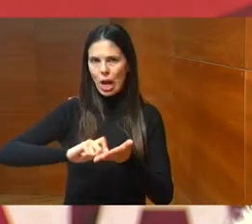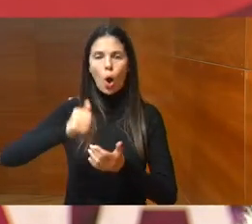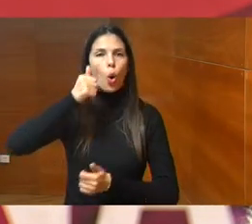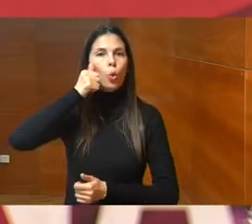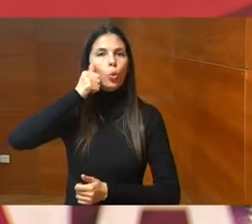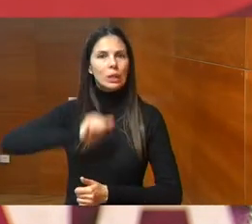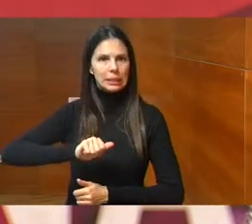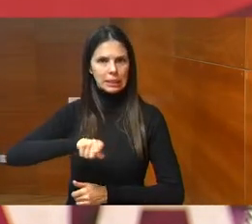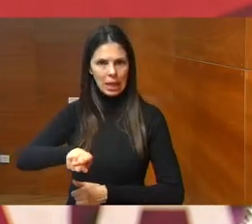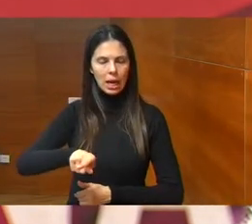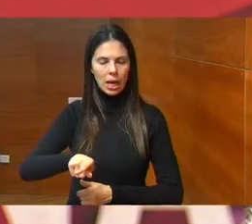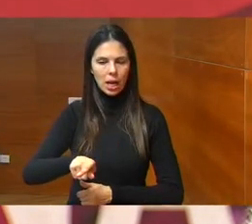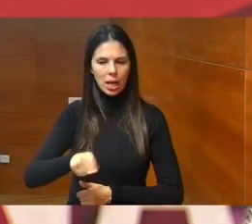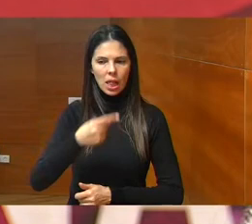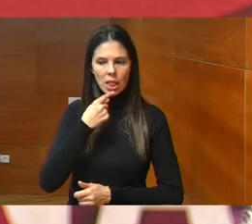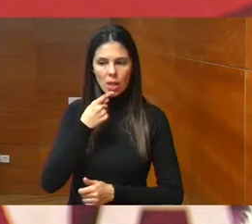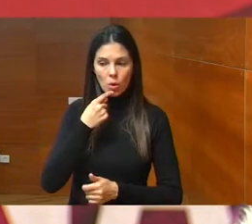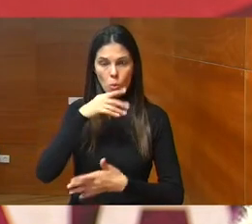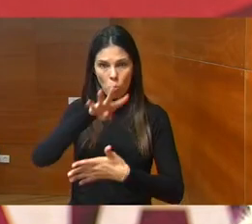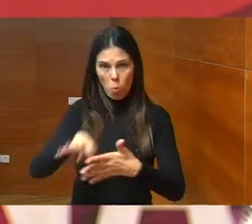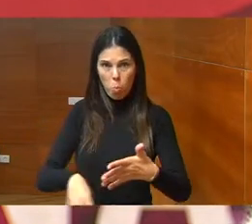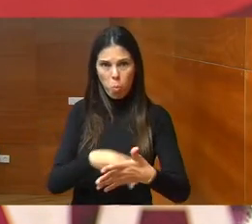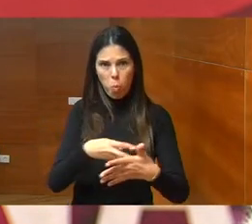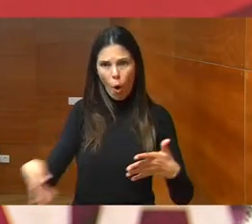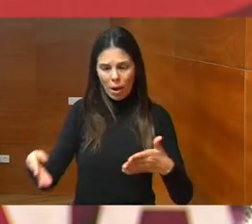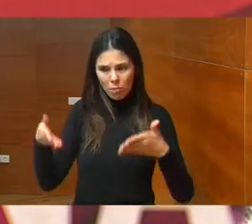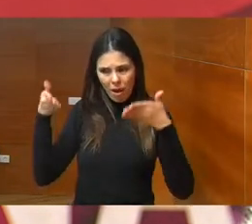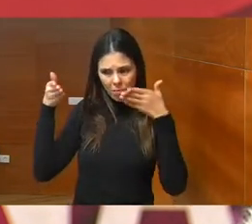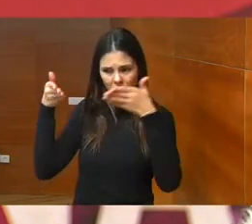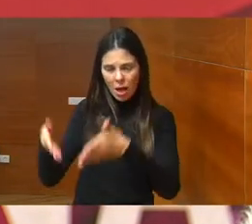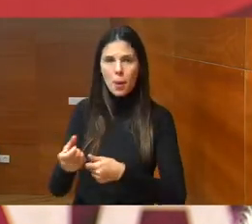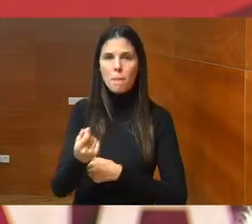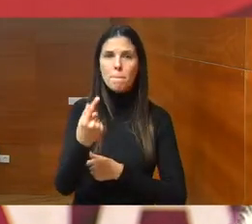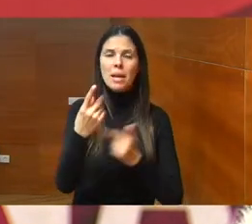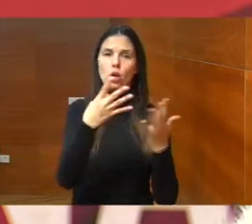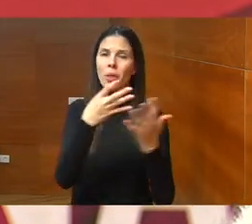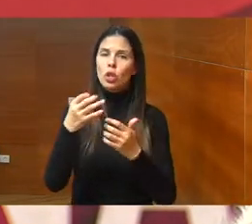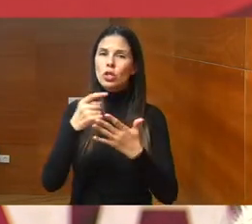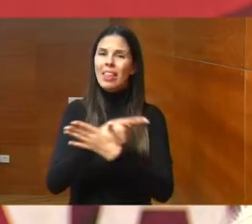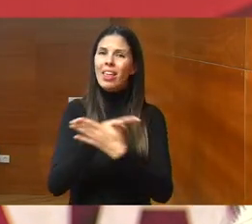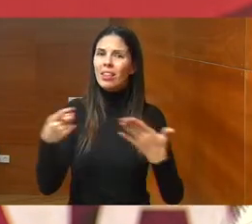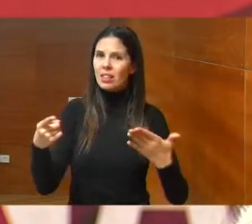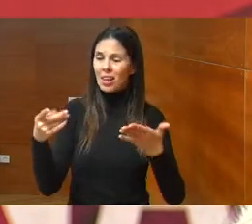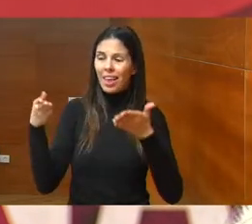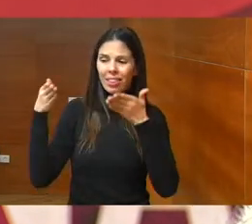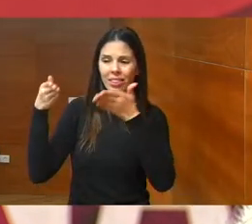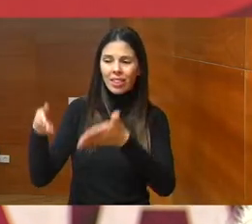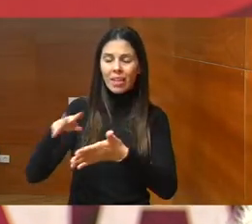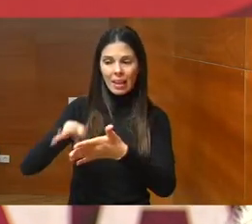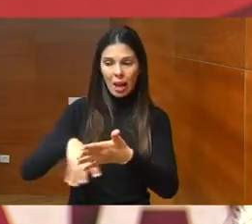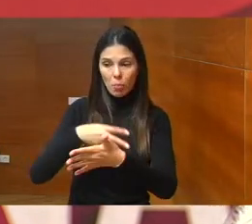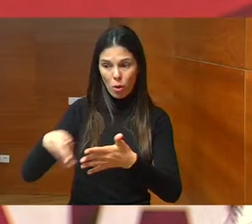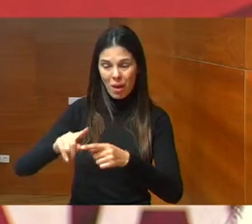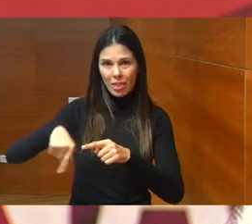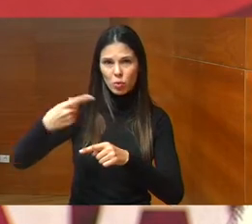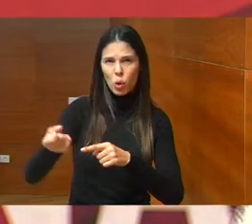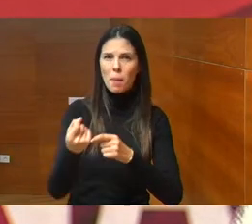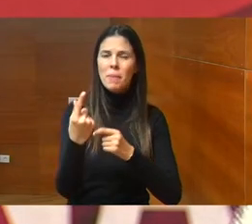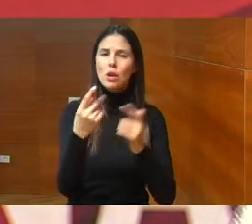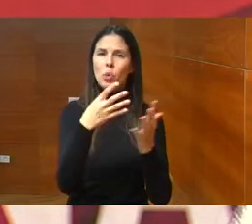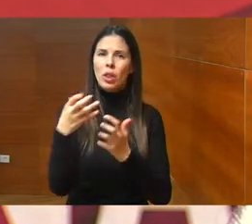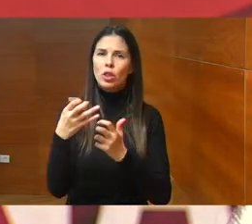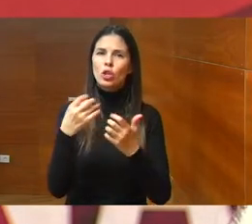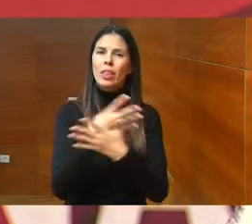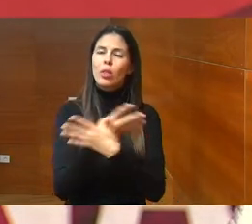que yadica un poema En 1916 golpe a publicarlo en